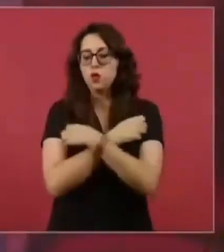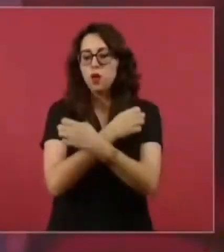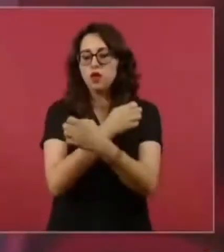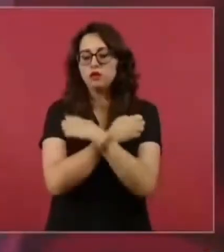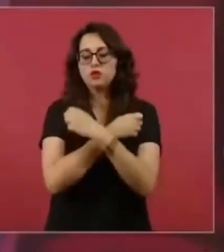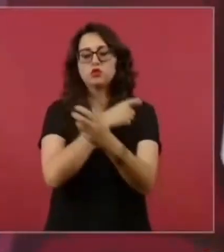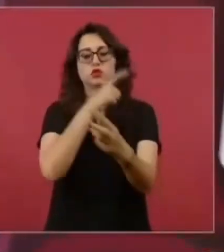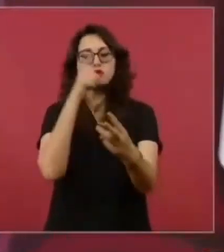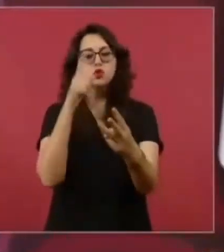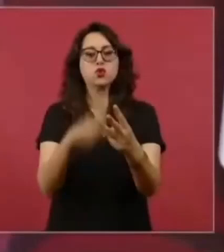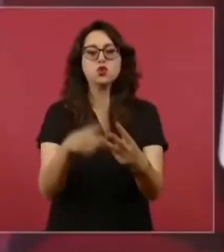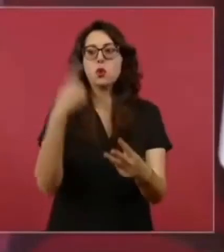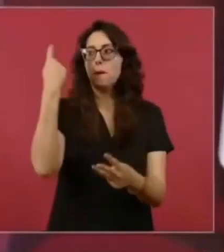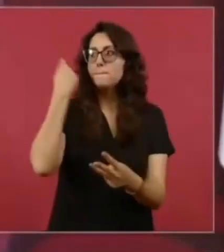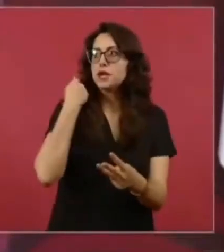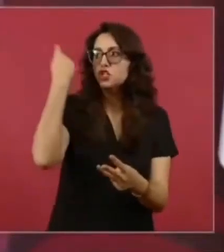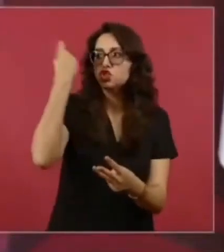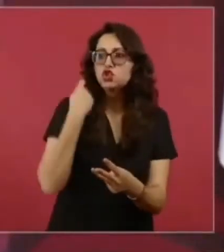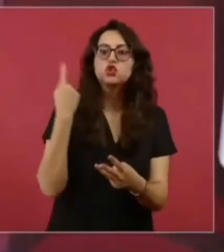pensión,